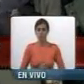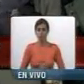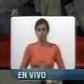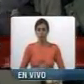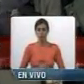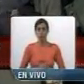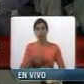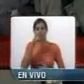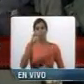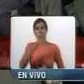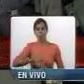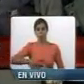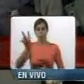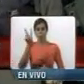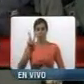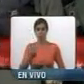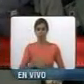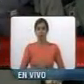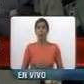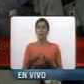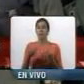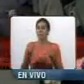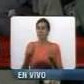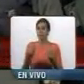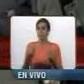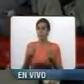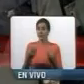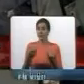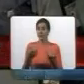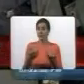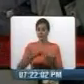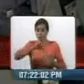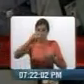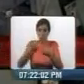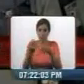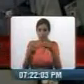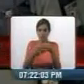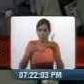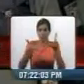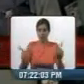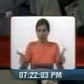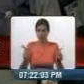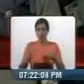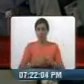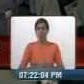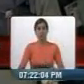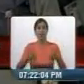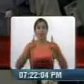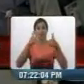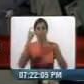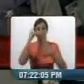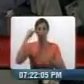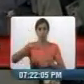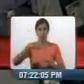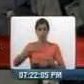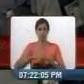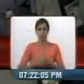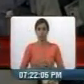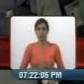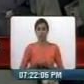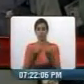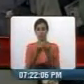del pueblo de Venezuela, para que esta jornada democrática exitosa en el día de hoy